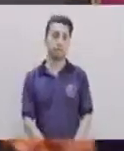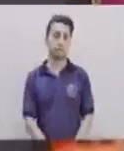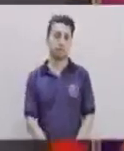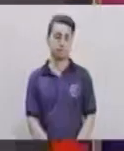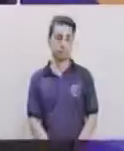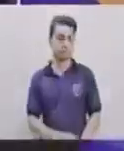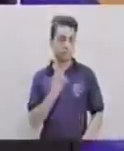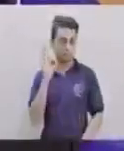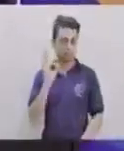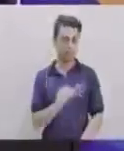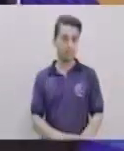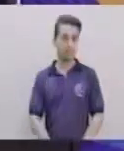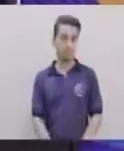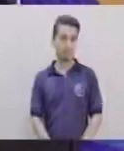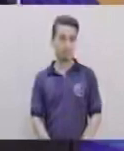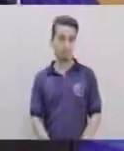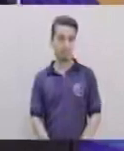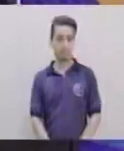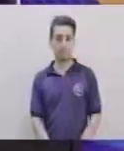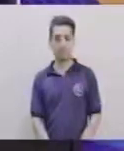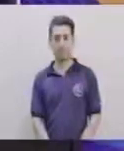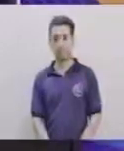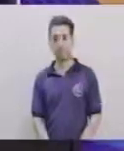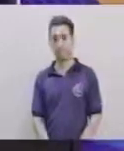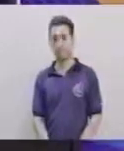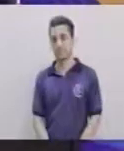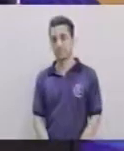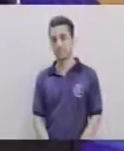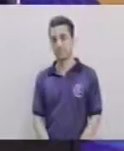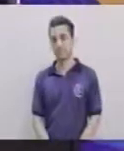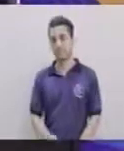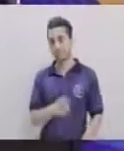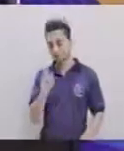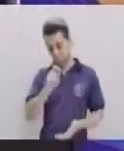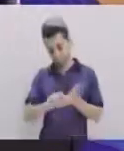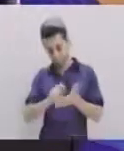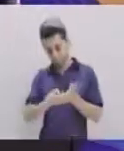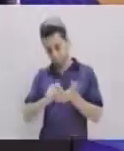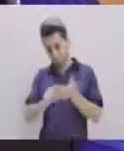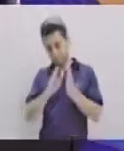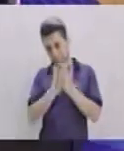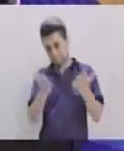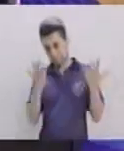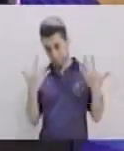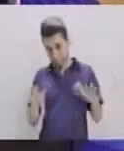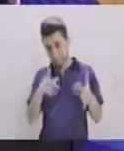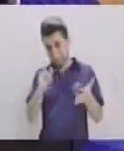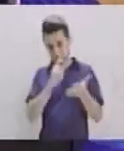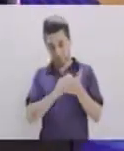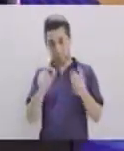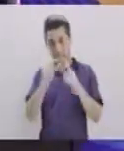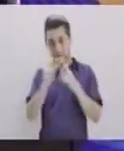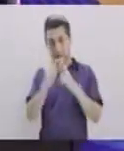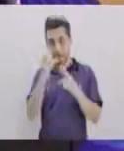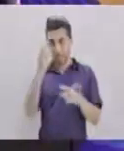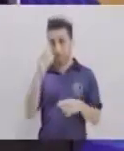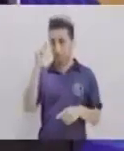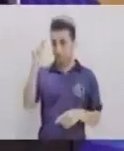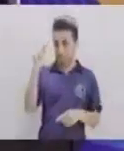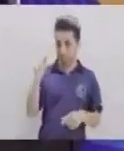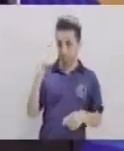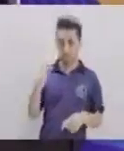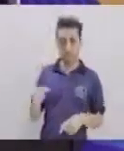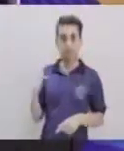M-A-L. Muy bien. Lo hiciste muy bien. ¿Lo anotaste en tu cuaderno reciclado?